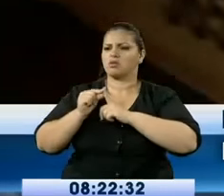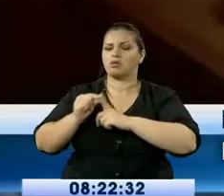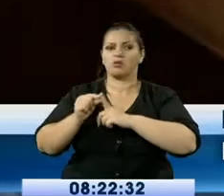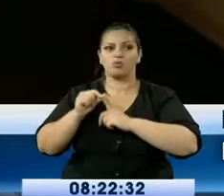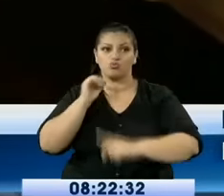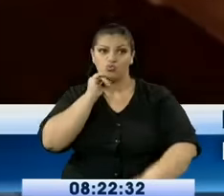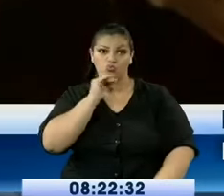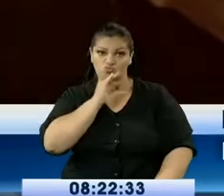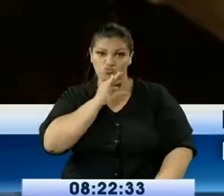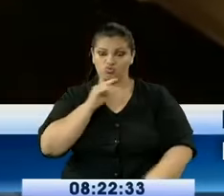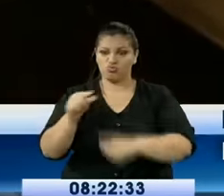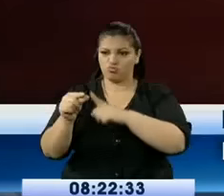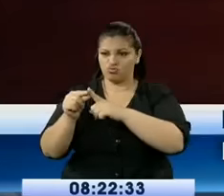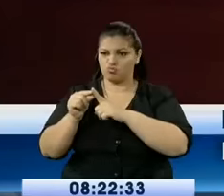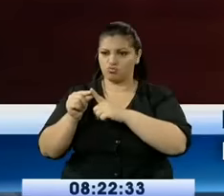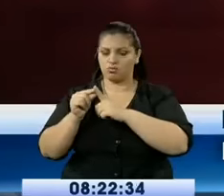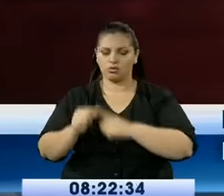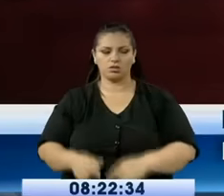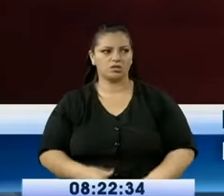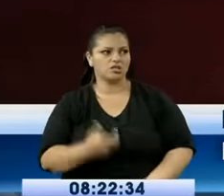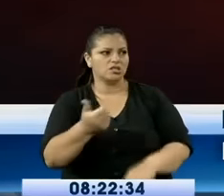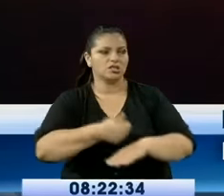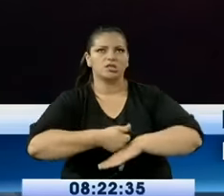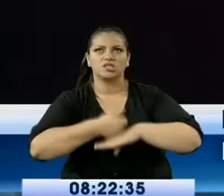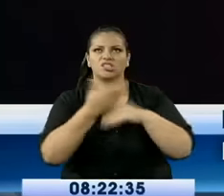soy hostigoso, dicen, este